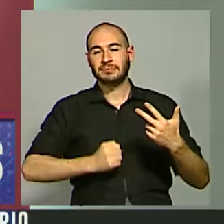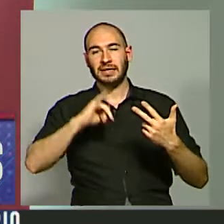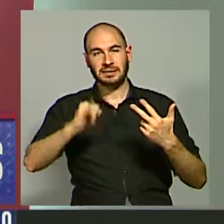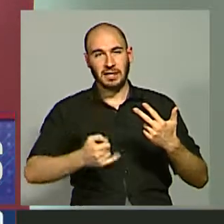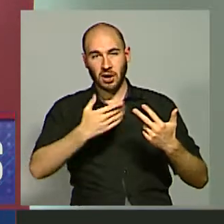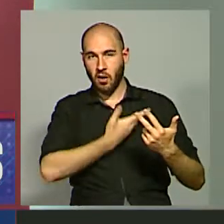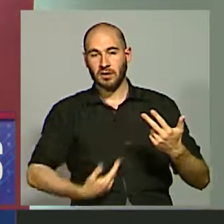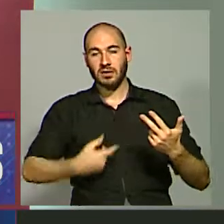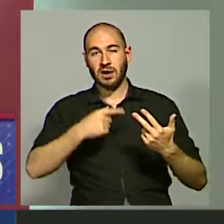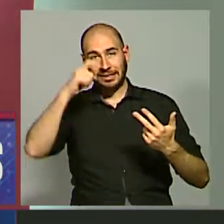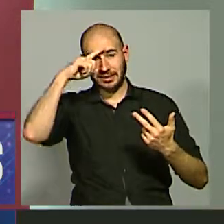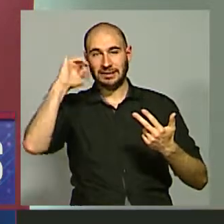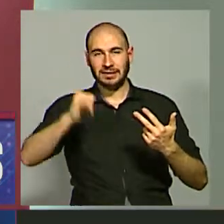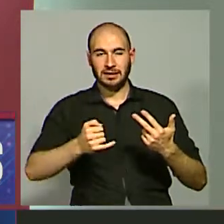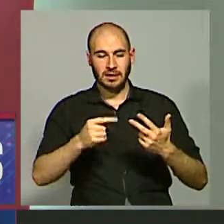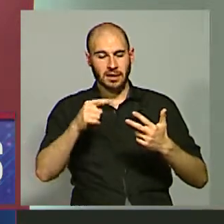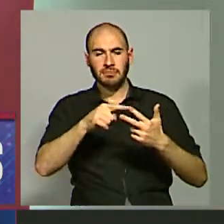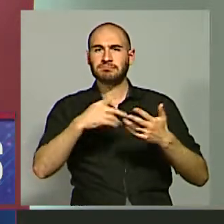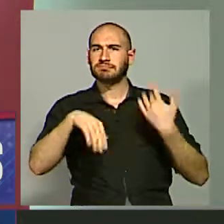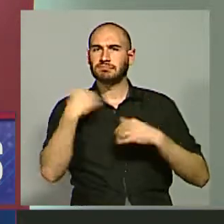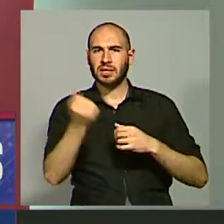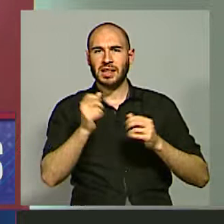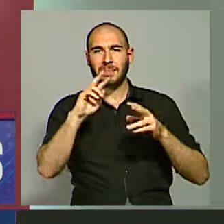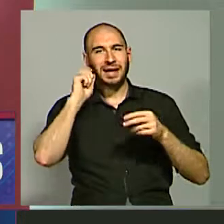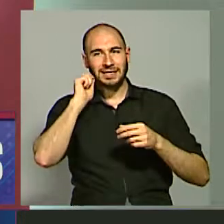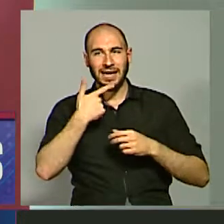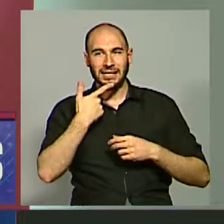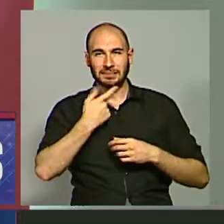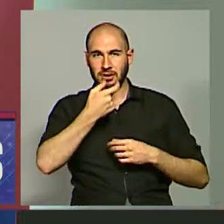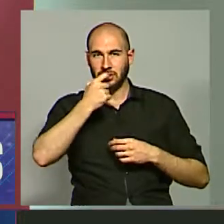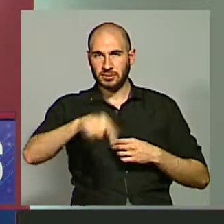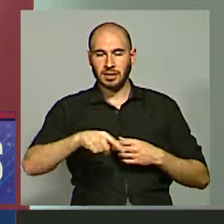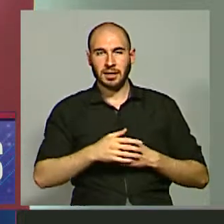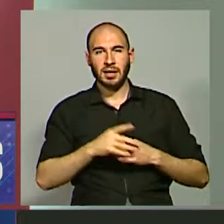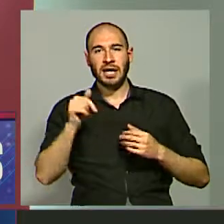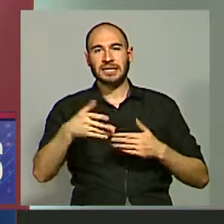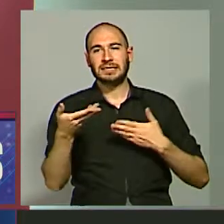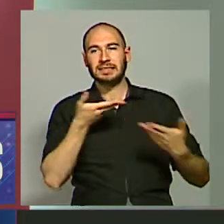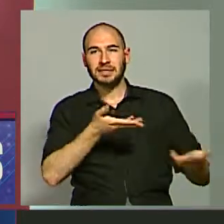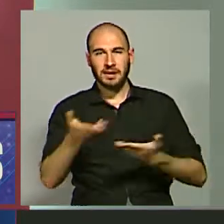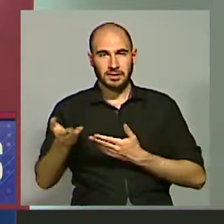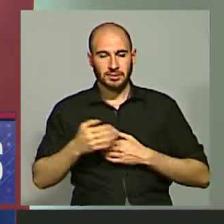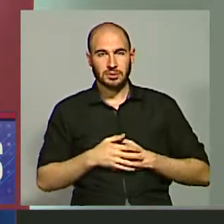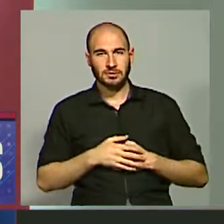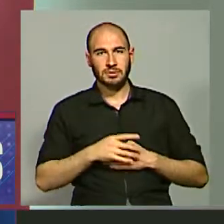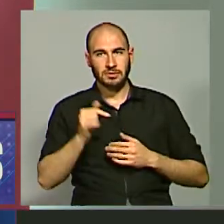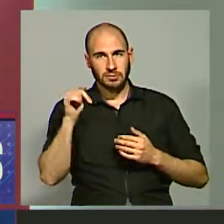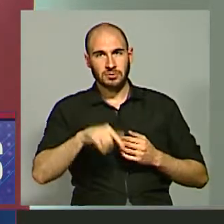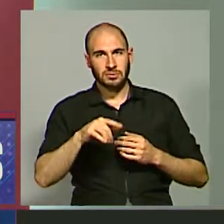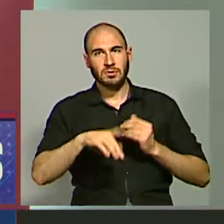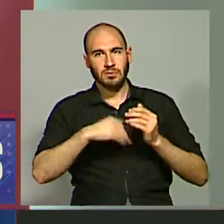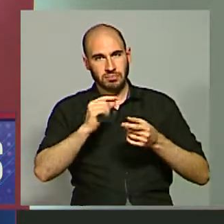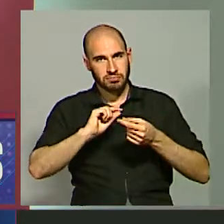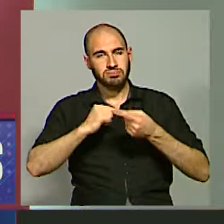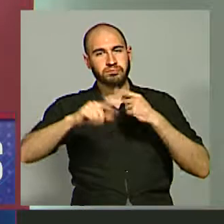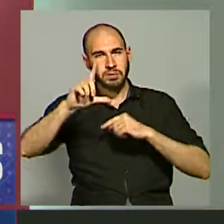Ejecutivo Nacional, y en principal hace hincapié en cuanto al gas aquí en la provincia de Mendoza como uno de los servicios que va a sufrir alguna alteración,